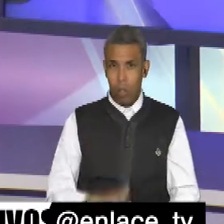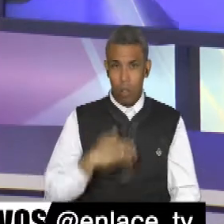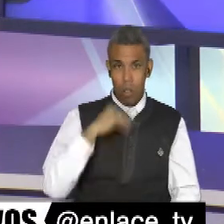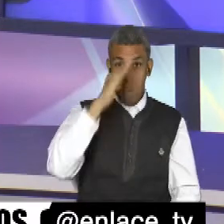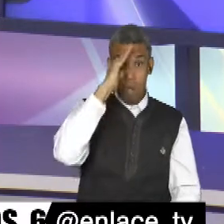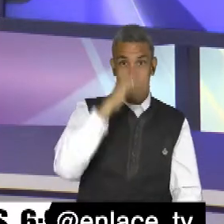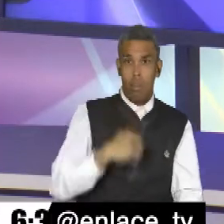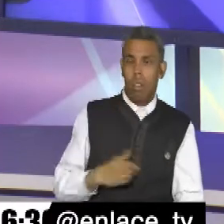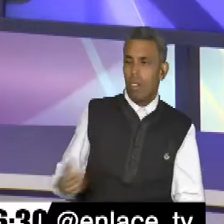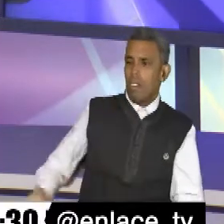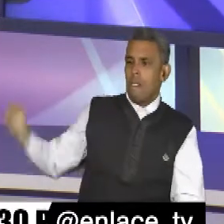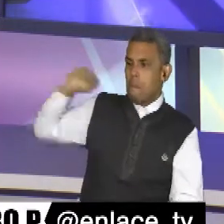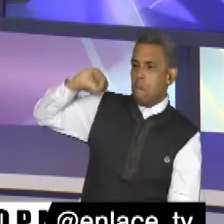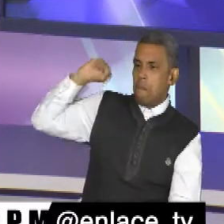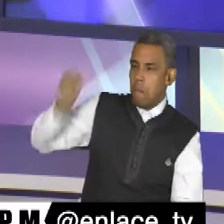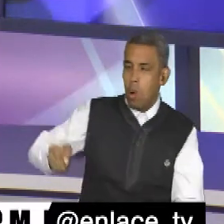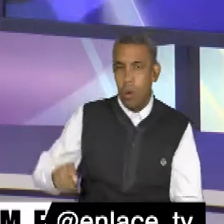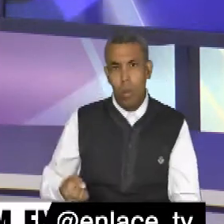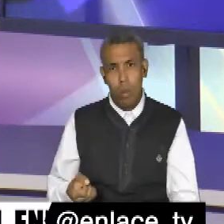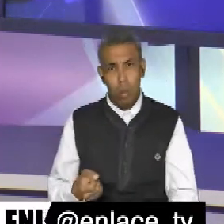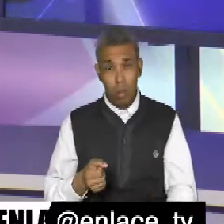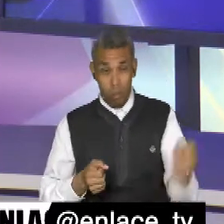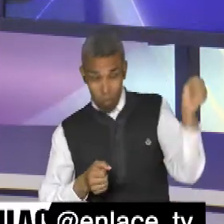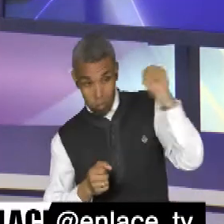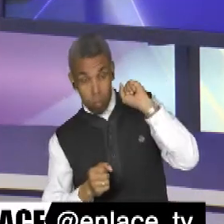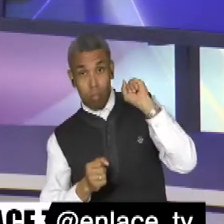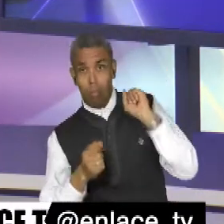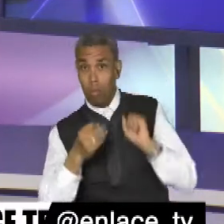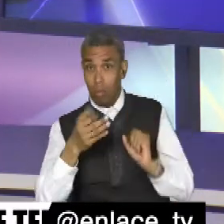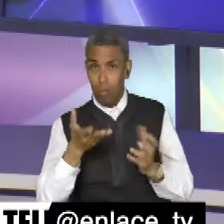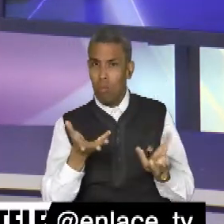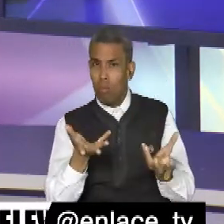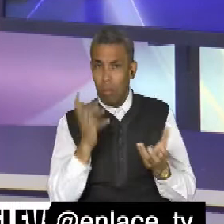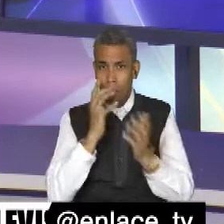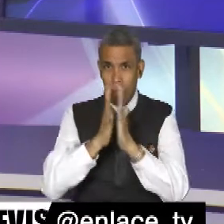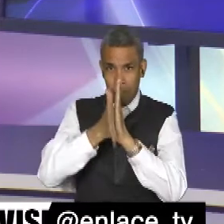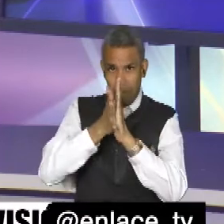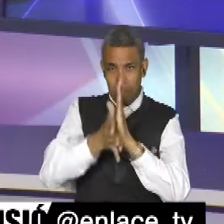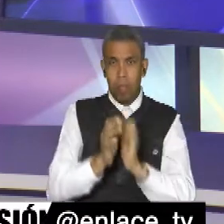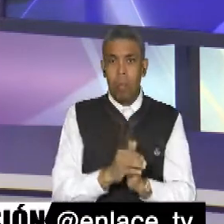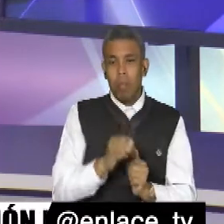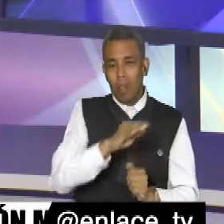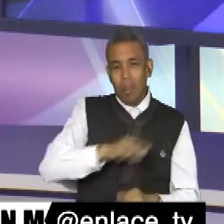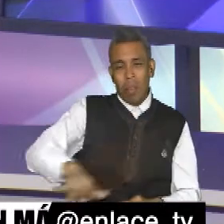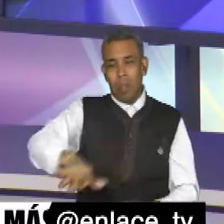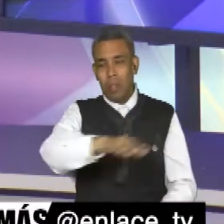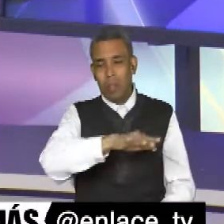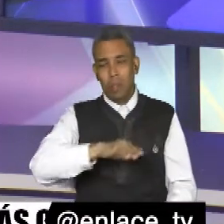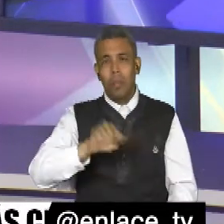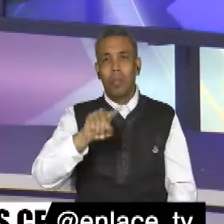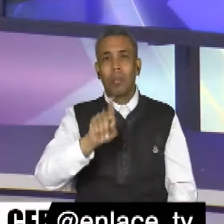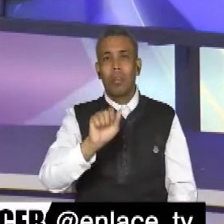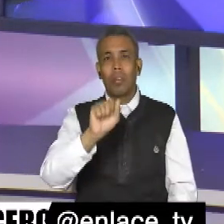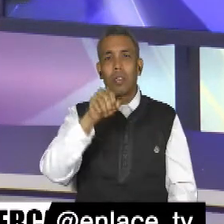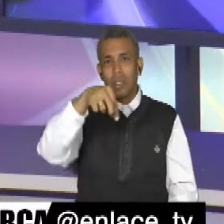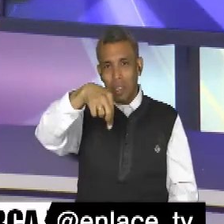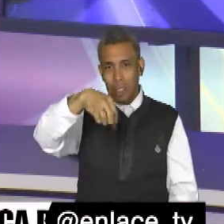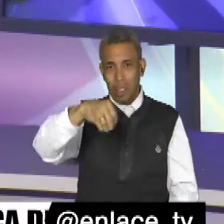de la Policía Nacional en un retén de registro y control ubicado en el sector de Sapo Escondido, en la Comuna 7 de Barranca